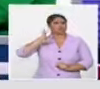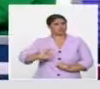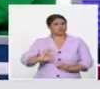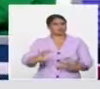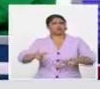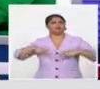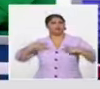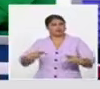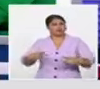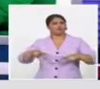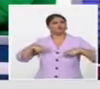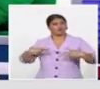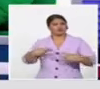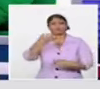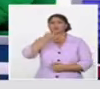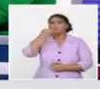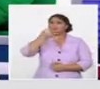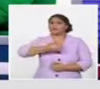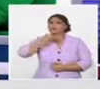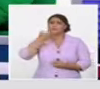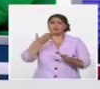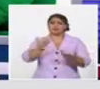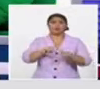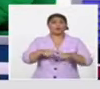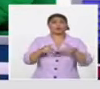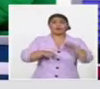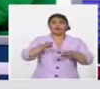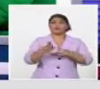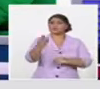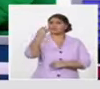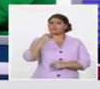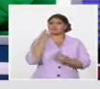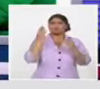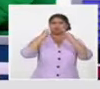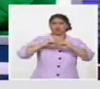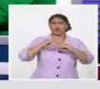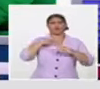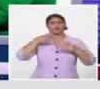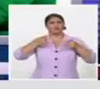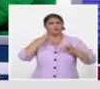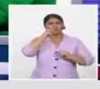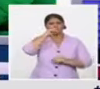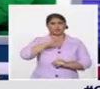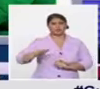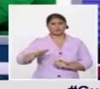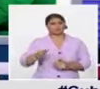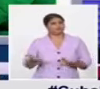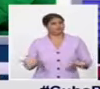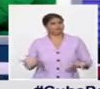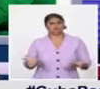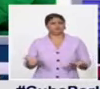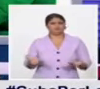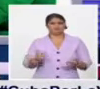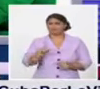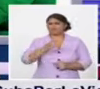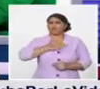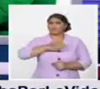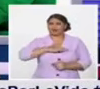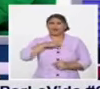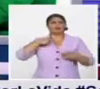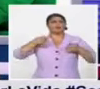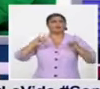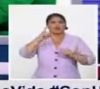me ha dicho, pero Durán, si no ha habido casos fallecidos, pero es que no tenemos que buscarlo. Yo creo que no es necesario. Creo